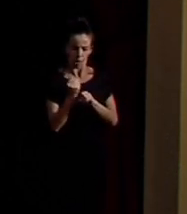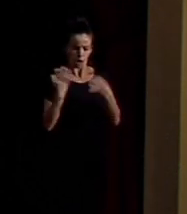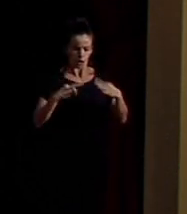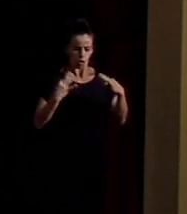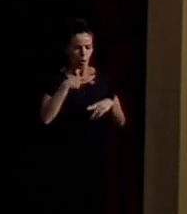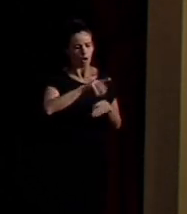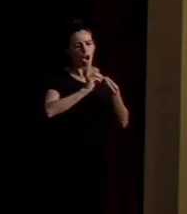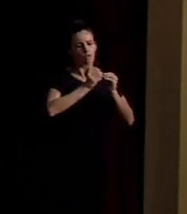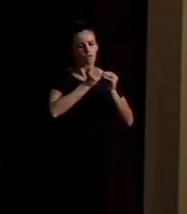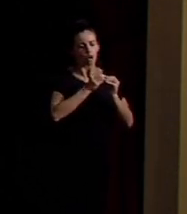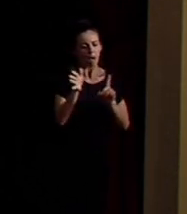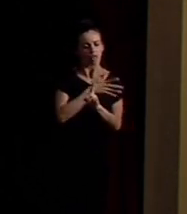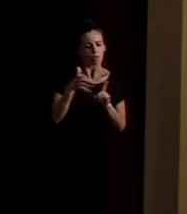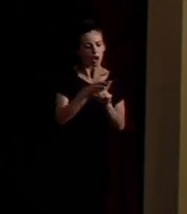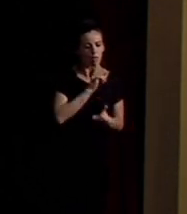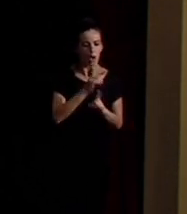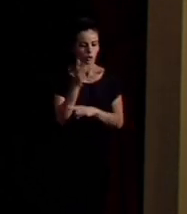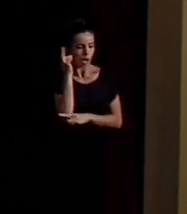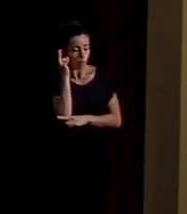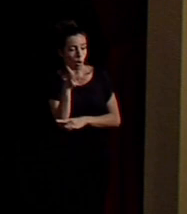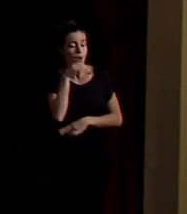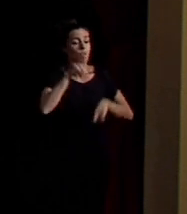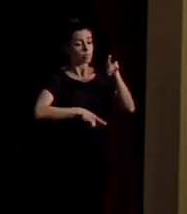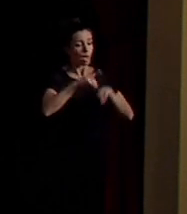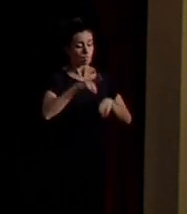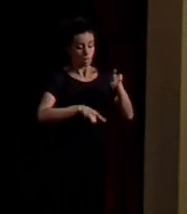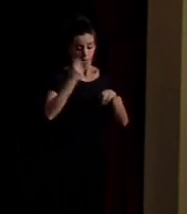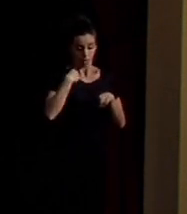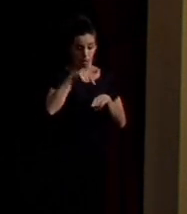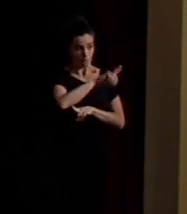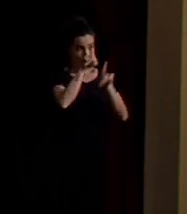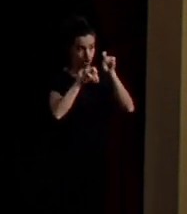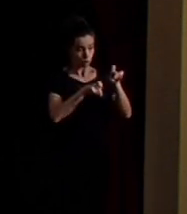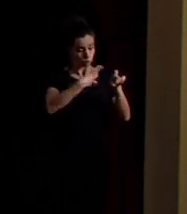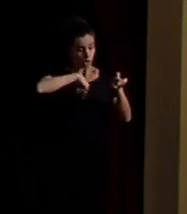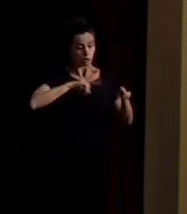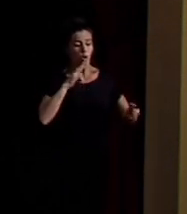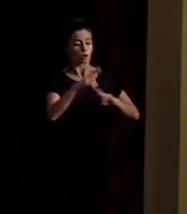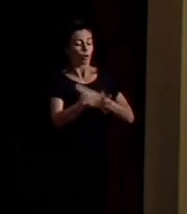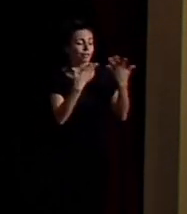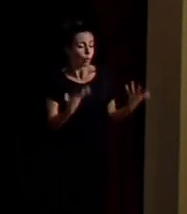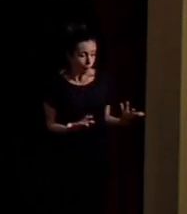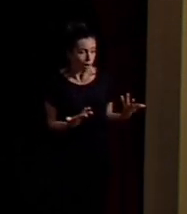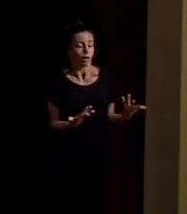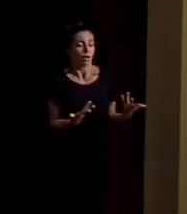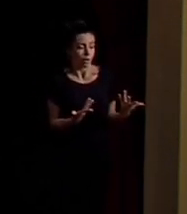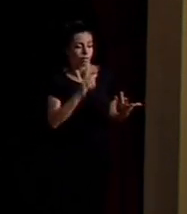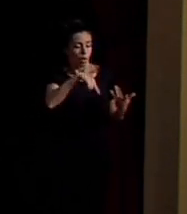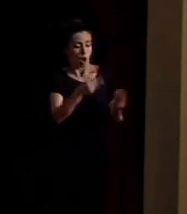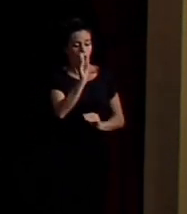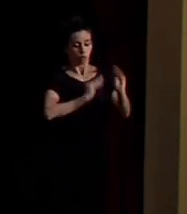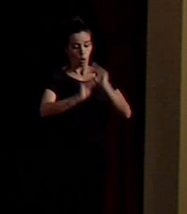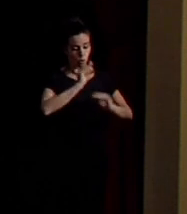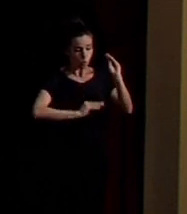sobre las mujeres? Porque, claro, dependiendo de la respuesta que demos a estos interrogantes, pues la salida, las soluciones